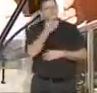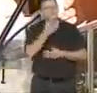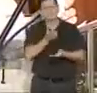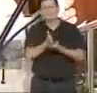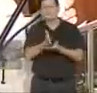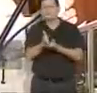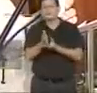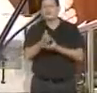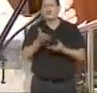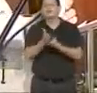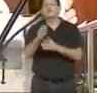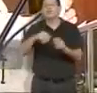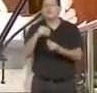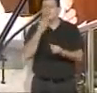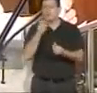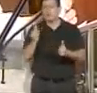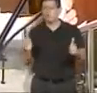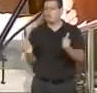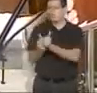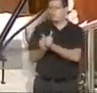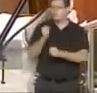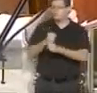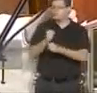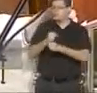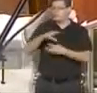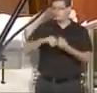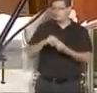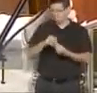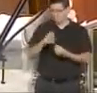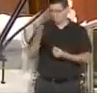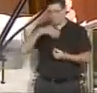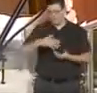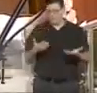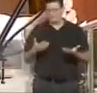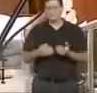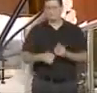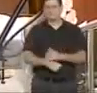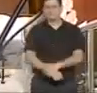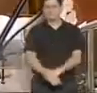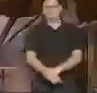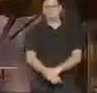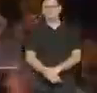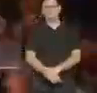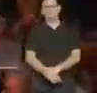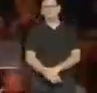nada con el pueblo. Estas son las ideologías.